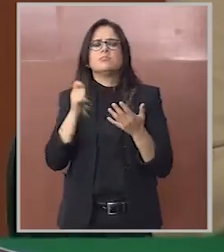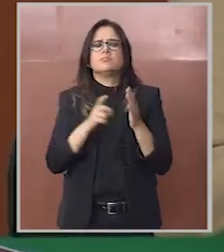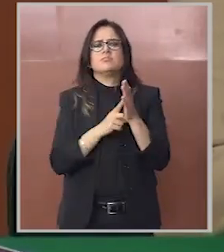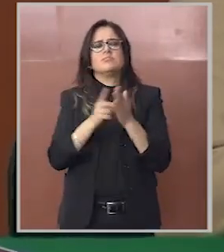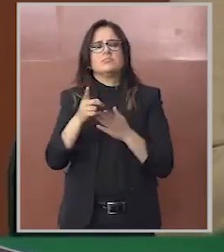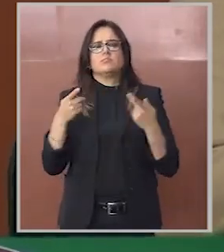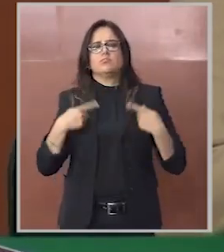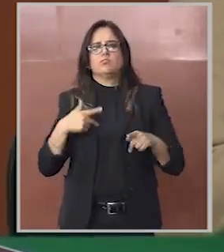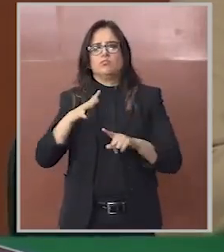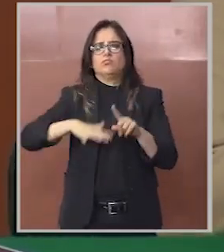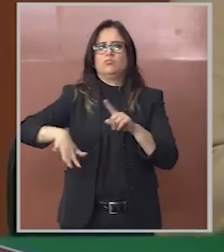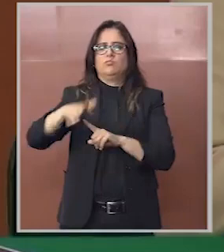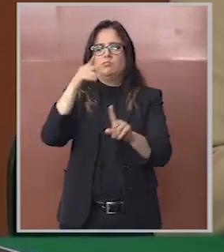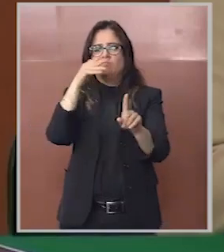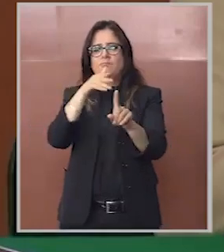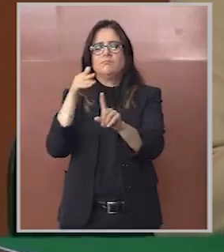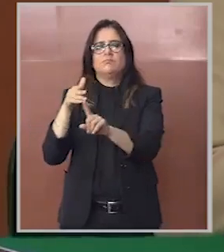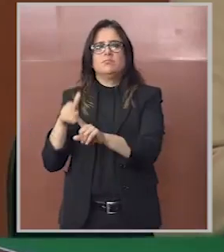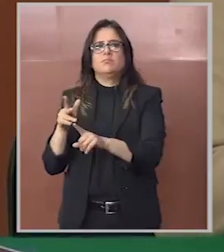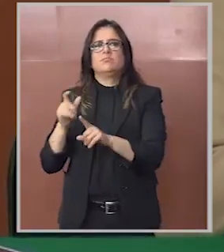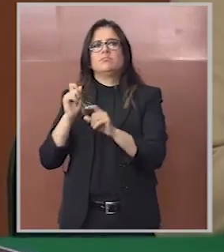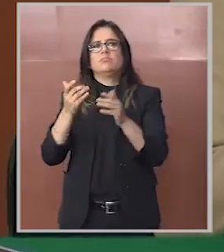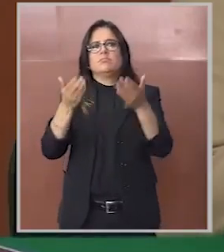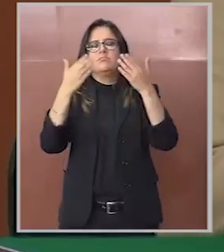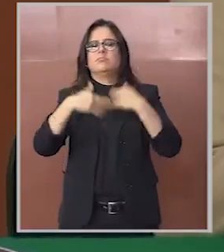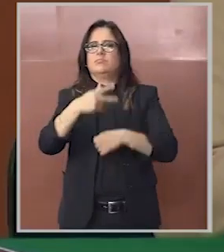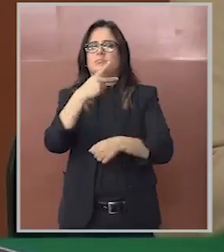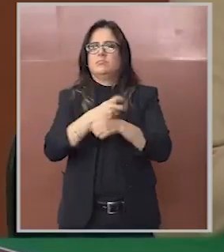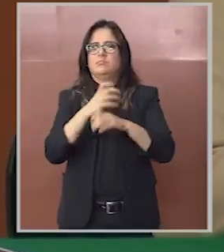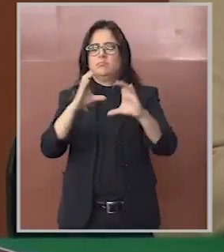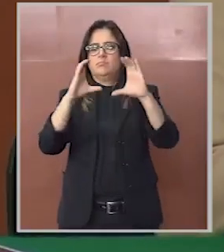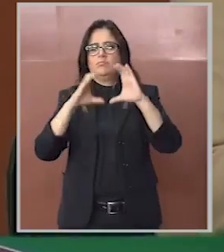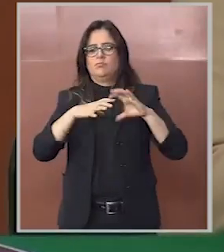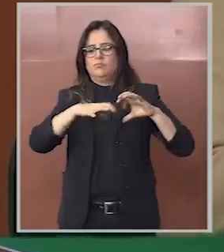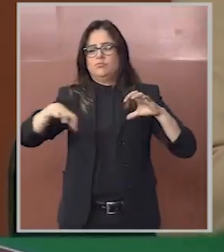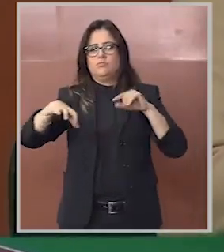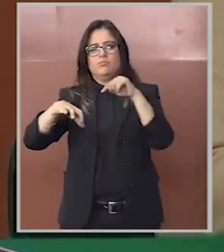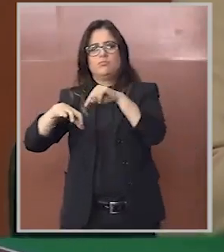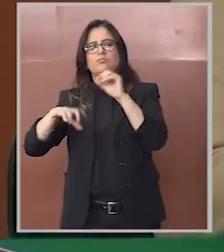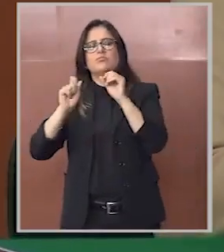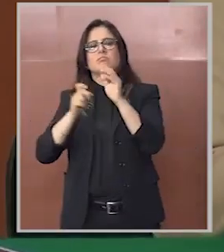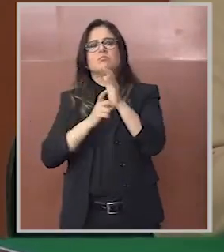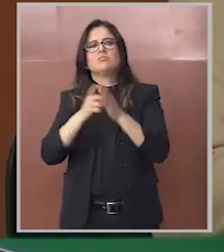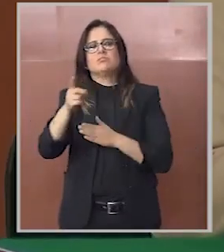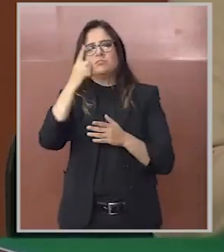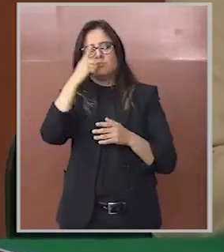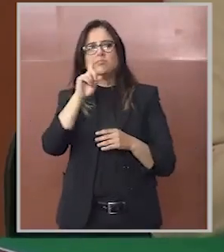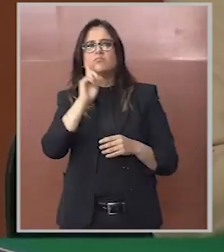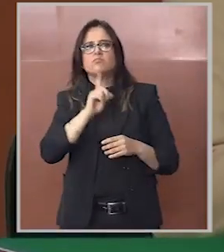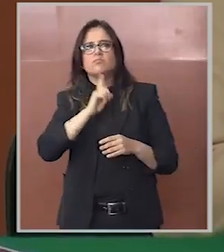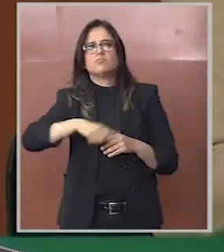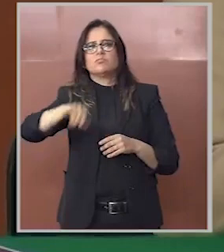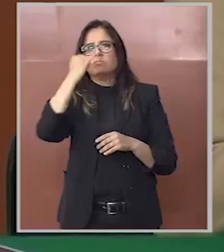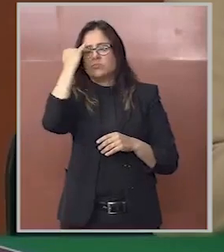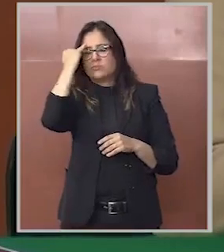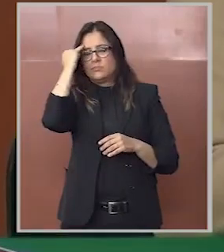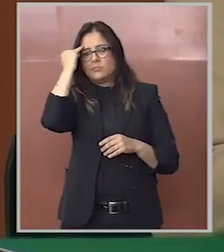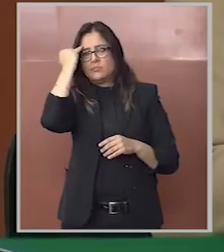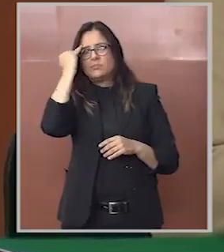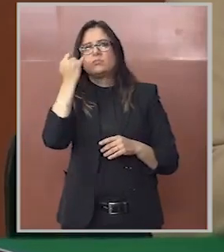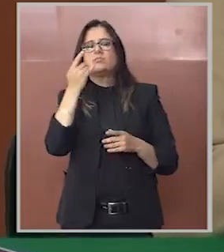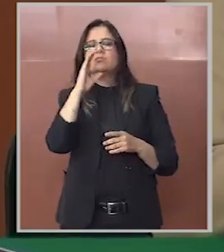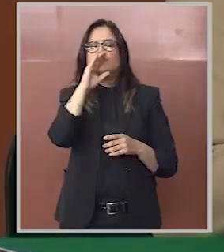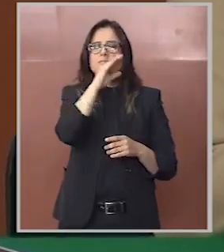aciones específicas en un segundo apartado Y empezamos por el tema de los derechos de las mujeres indígenas y afromexicanas ya ya Ahí